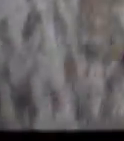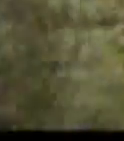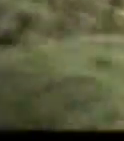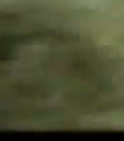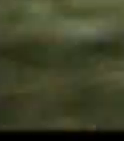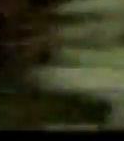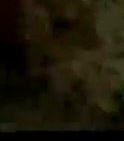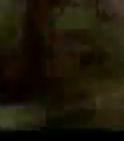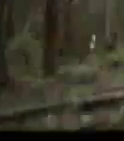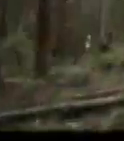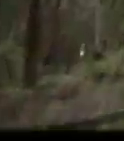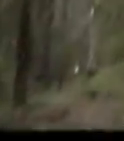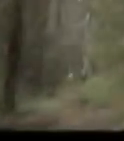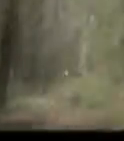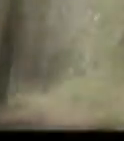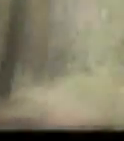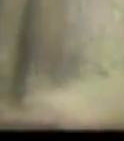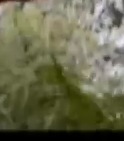Ahora estoy en Transilvania.